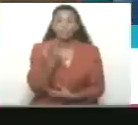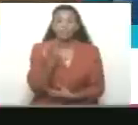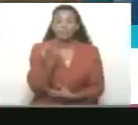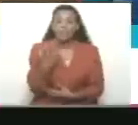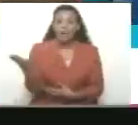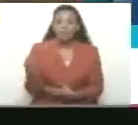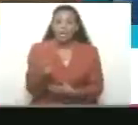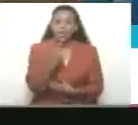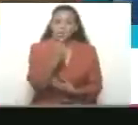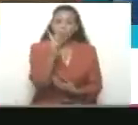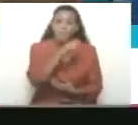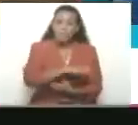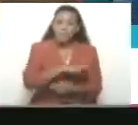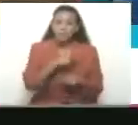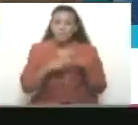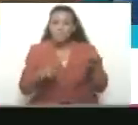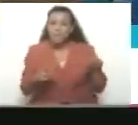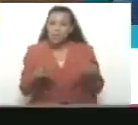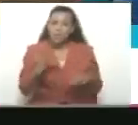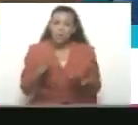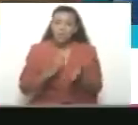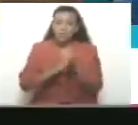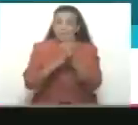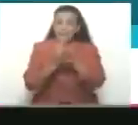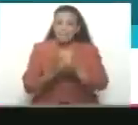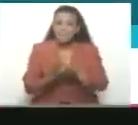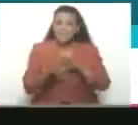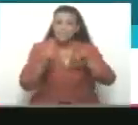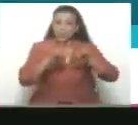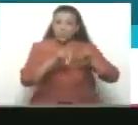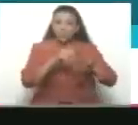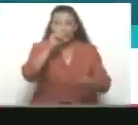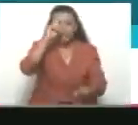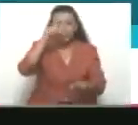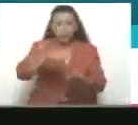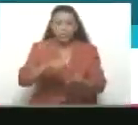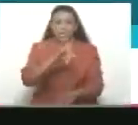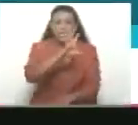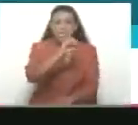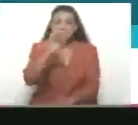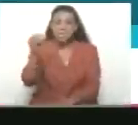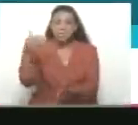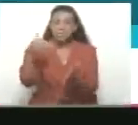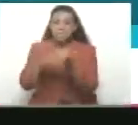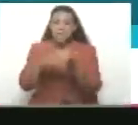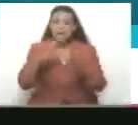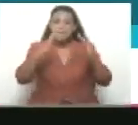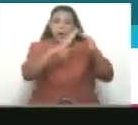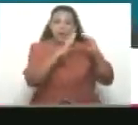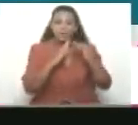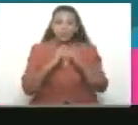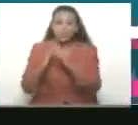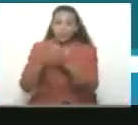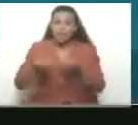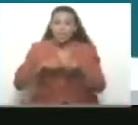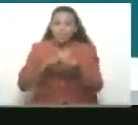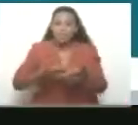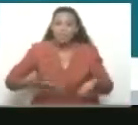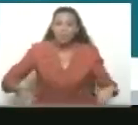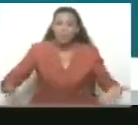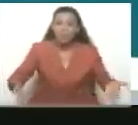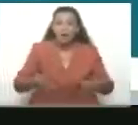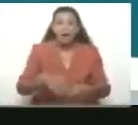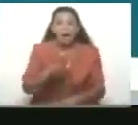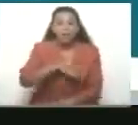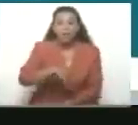quedan más de dos meses y medio para terminar para cumplir la meta de 500,000 viviendas construidas y entregadas llave en mano